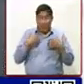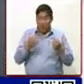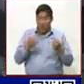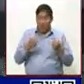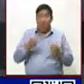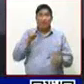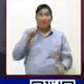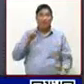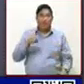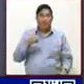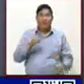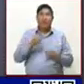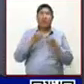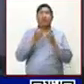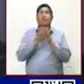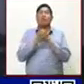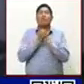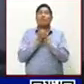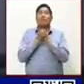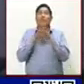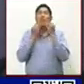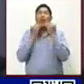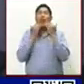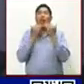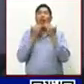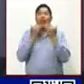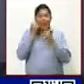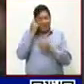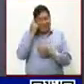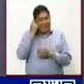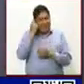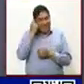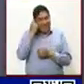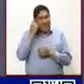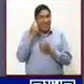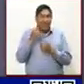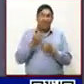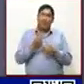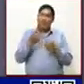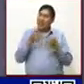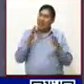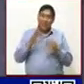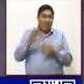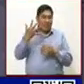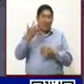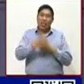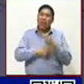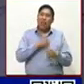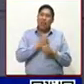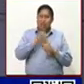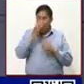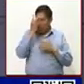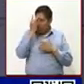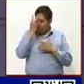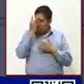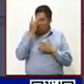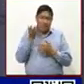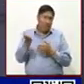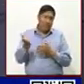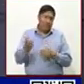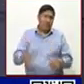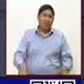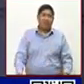Sí. Ponte para llevar, mi hijo está sin pelo, 5 años de enfermedad. Vos sabés, papito, yo